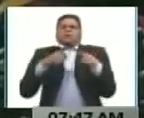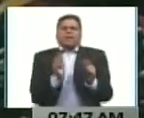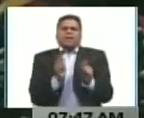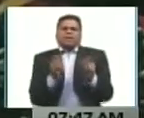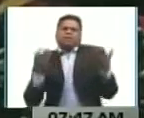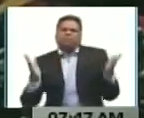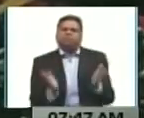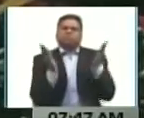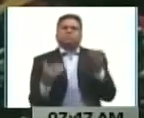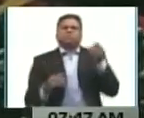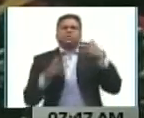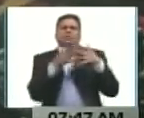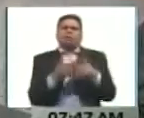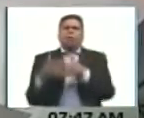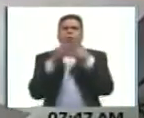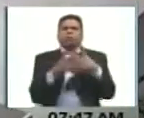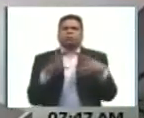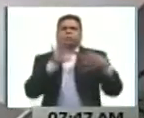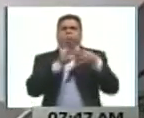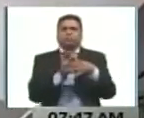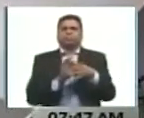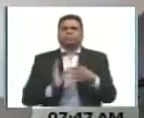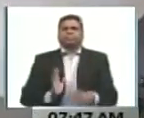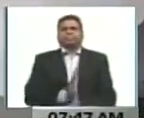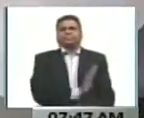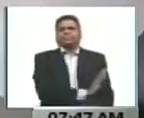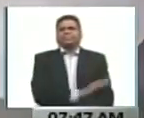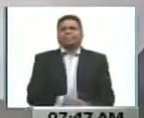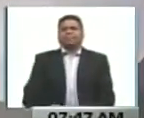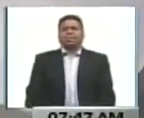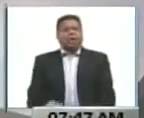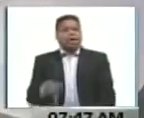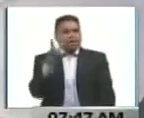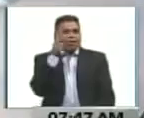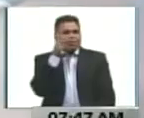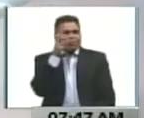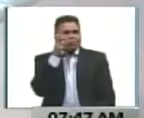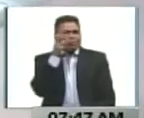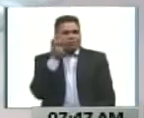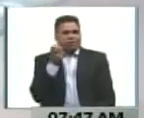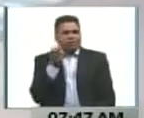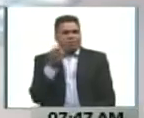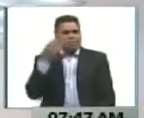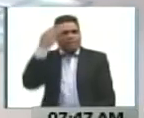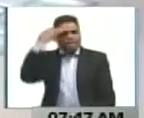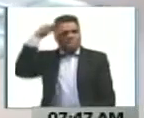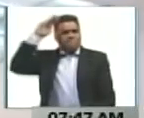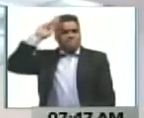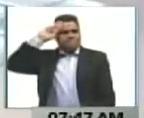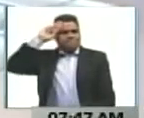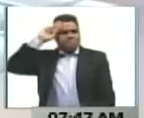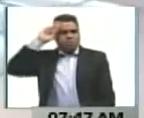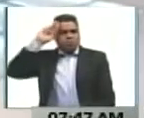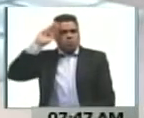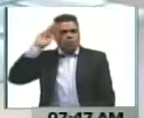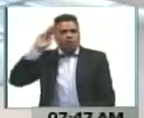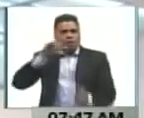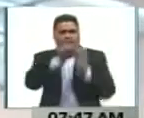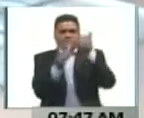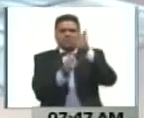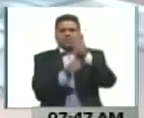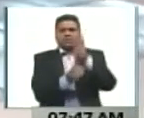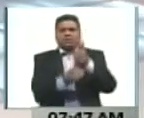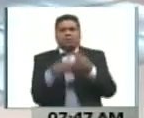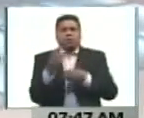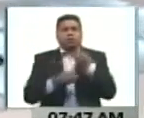Unidos y sus aliados. Ahí lo escuchábamos, el vicepresidente de Cuba. Esto fue cuando se conmemoró un